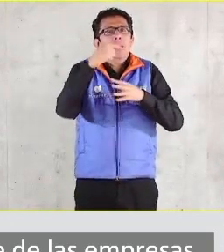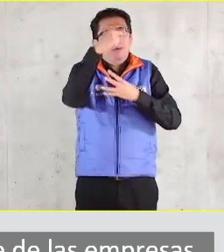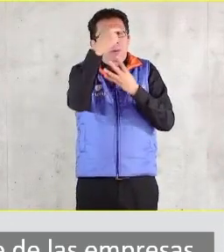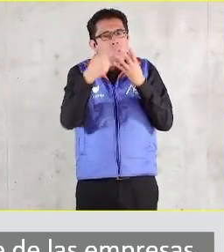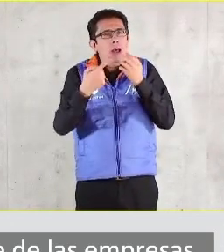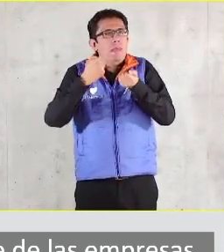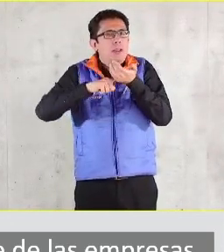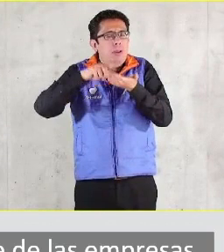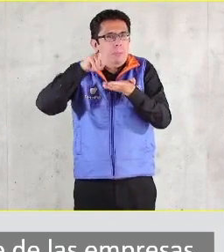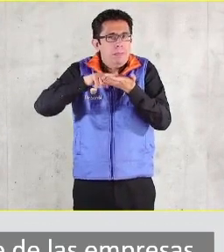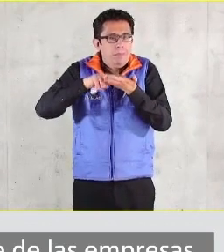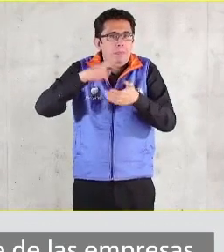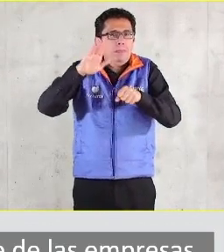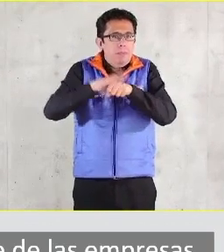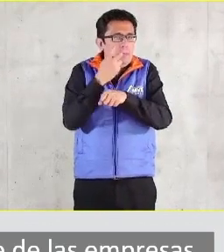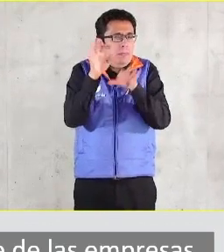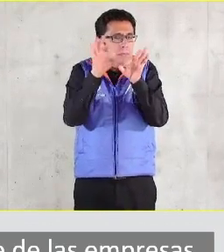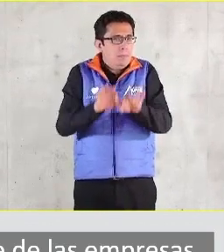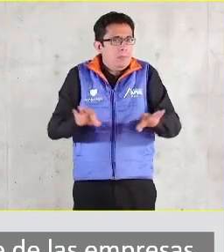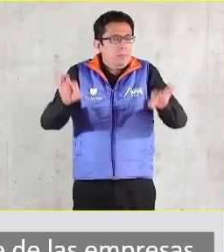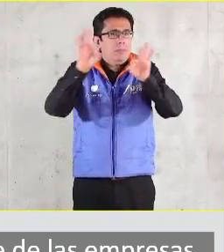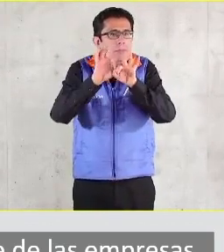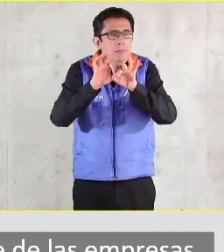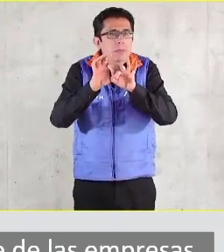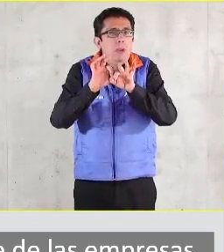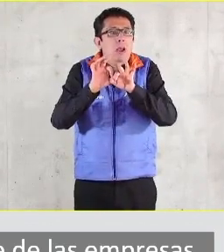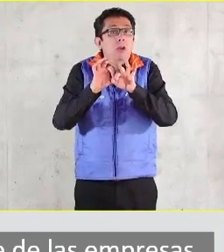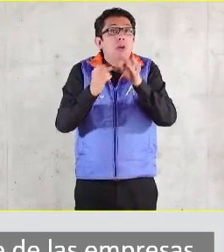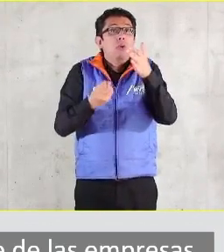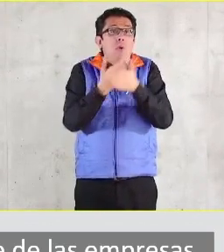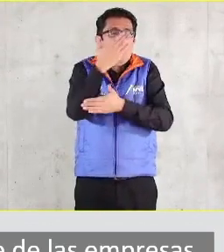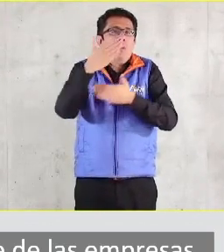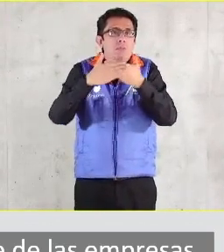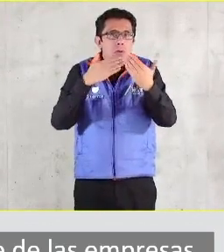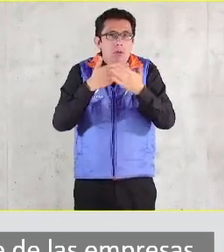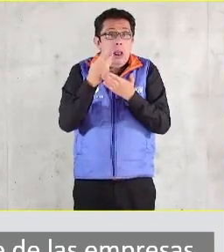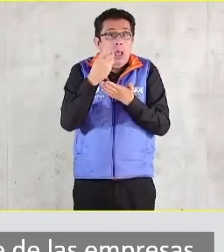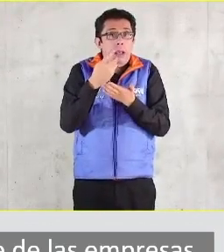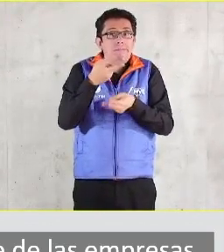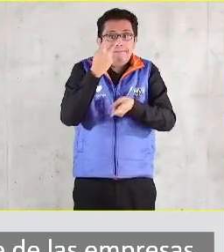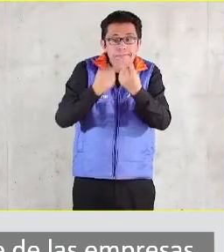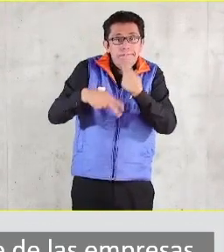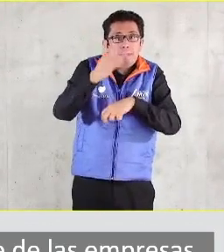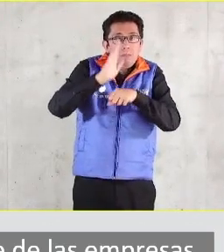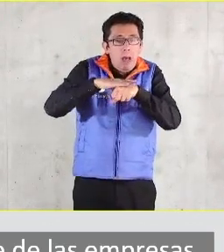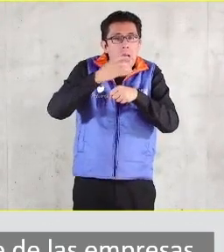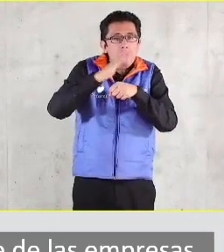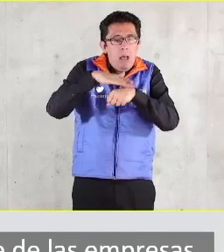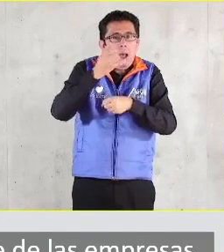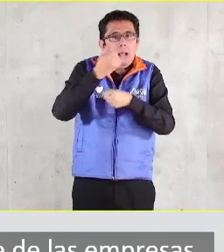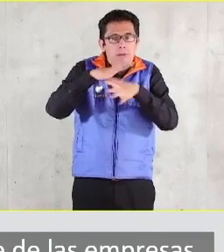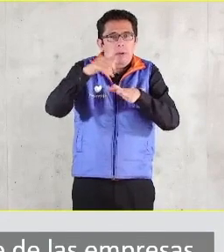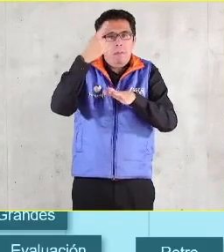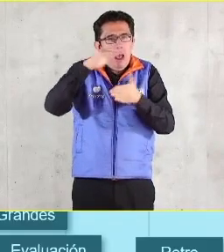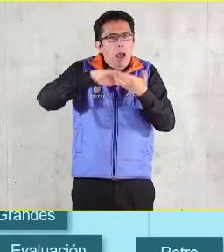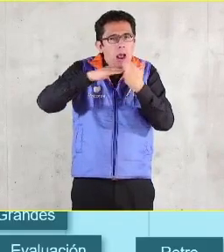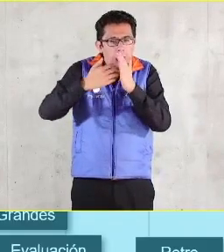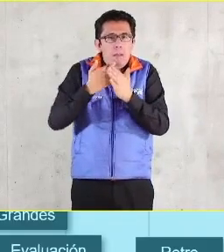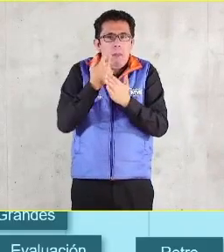de ahí la importancia de tener un nuevo modelo que nos nutra de información y nos permita establecer esas